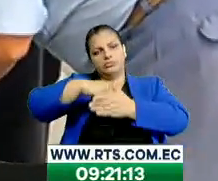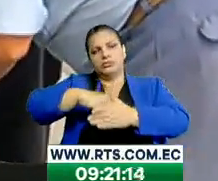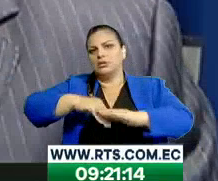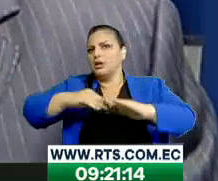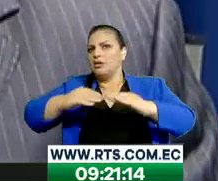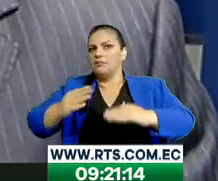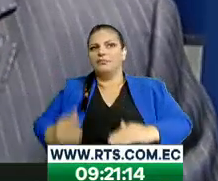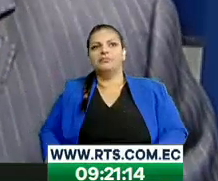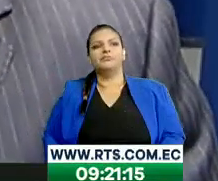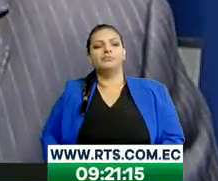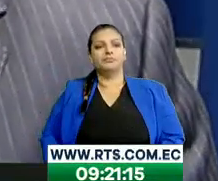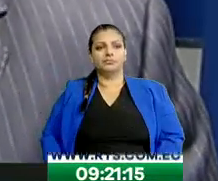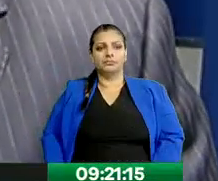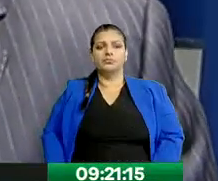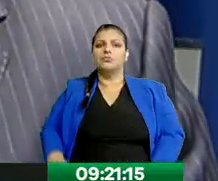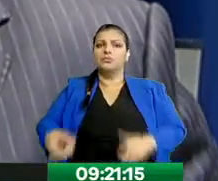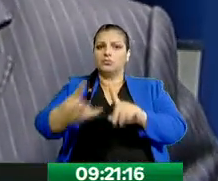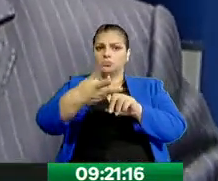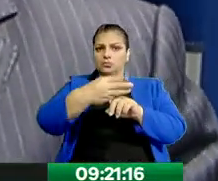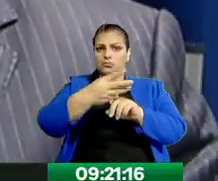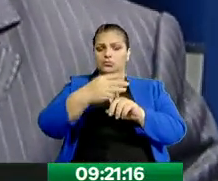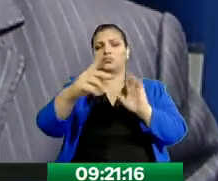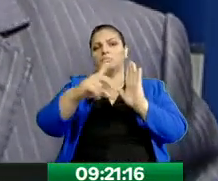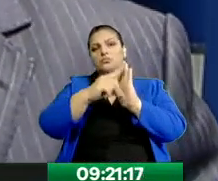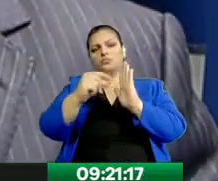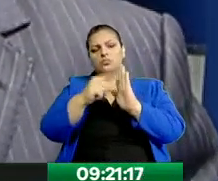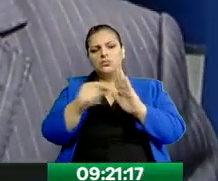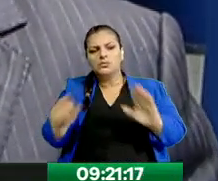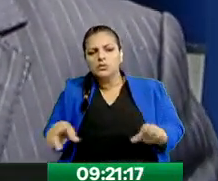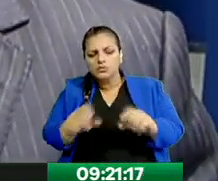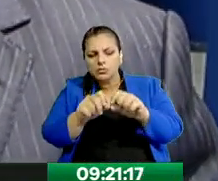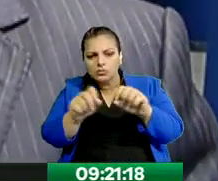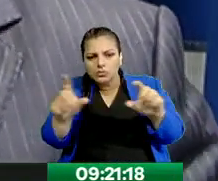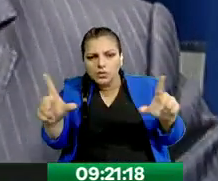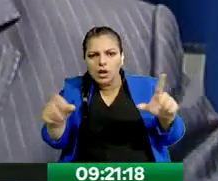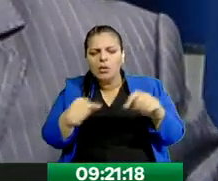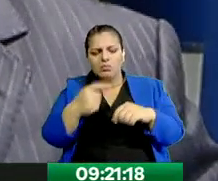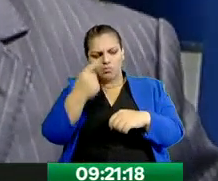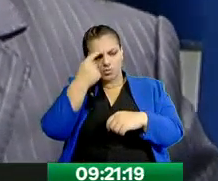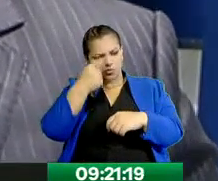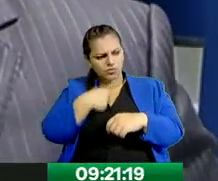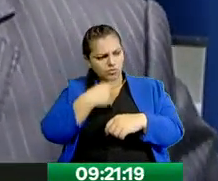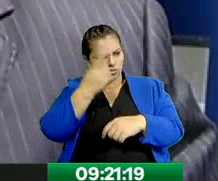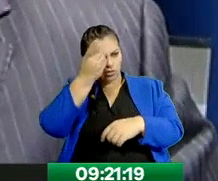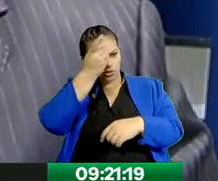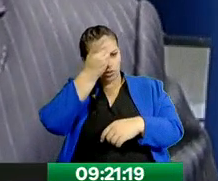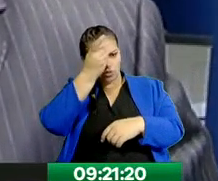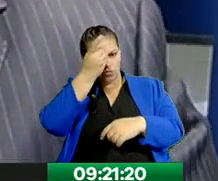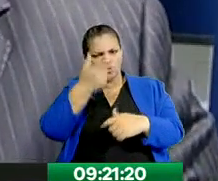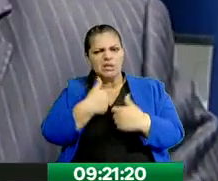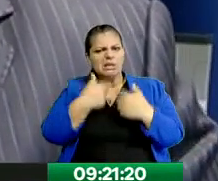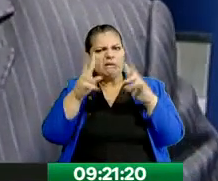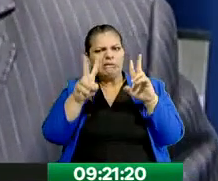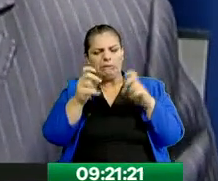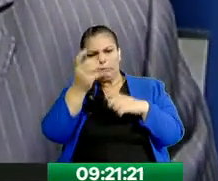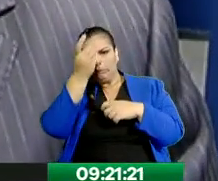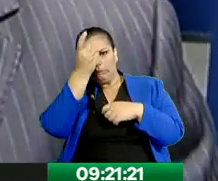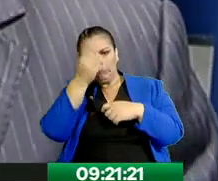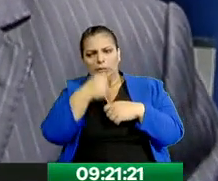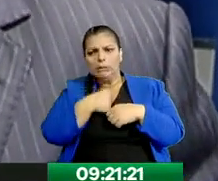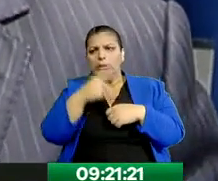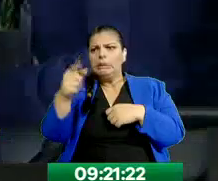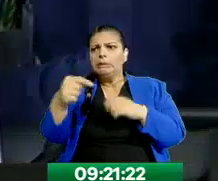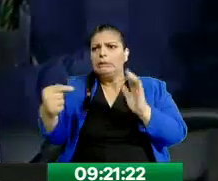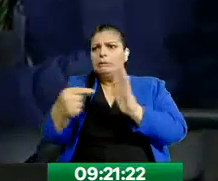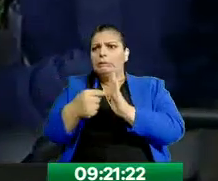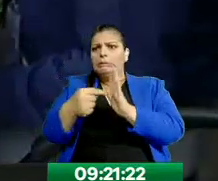sea en la página web del Servicio de Rentas Internas, cuáles son sus obligaciones pendientes y acercarse al SRI a cancelarlas y beneficiarse de la